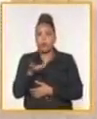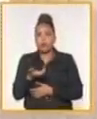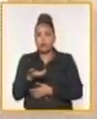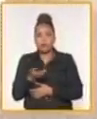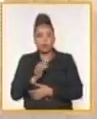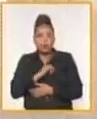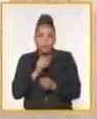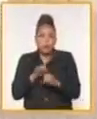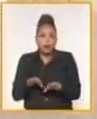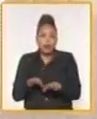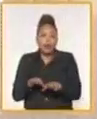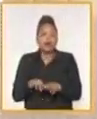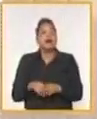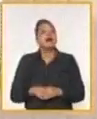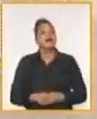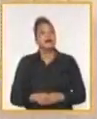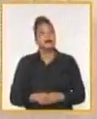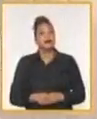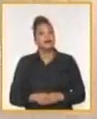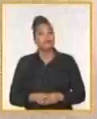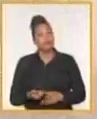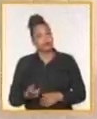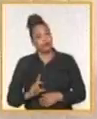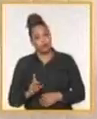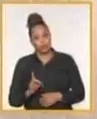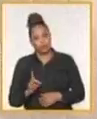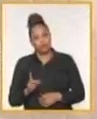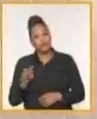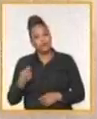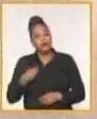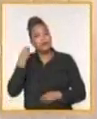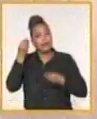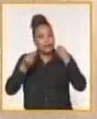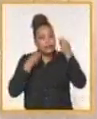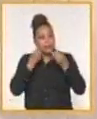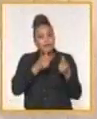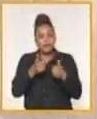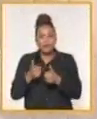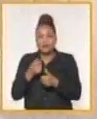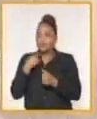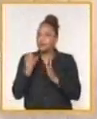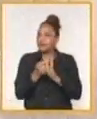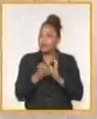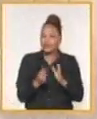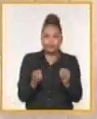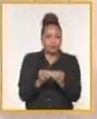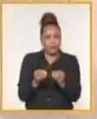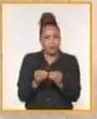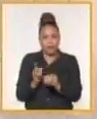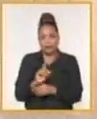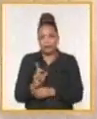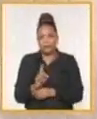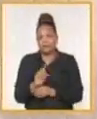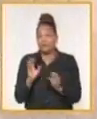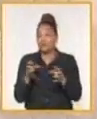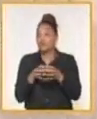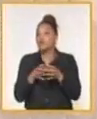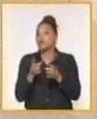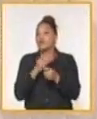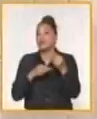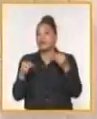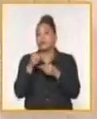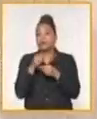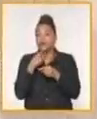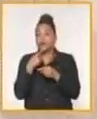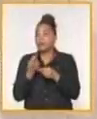equivoca, pero esto del existencialismo no me parece. Como no me parece toda la justificación, porque es un movimiento fundamentalista montado